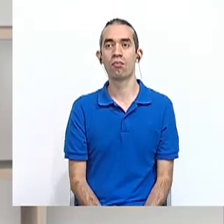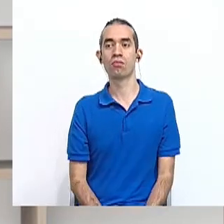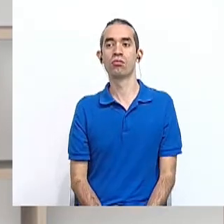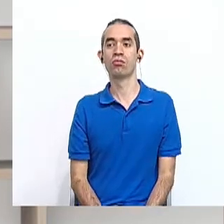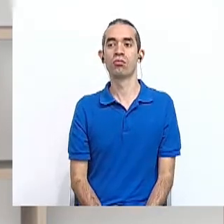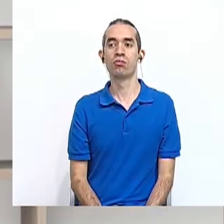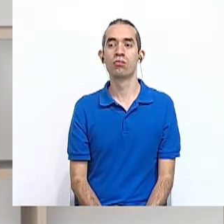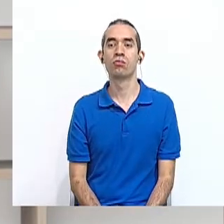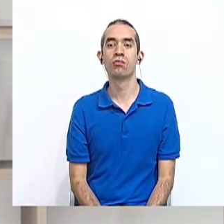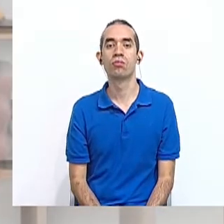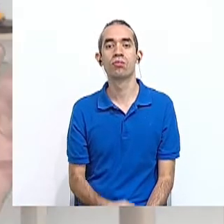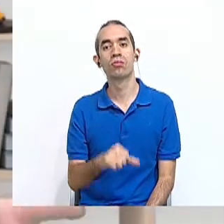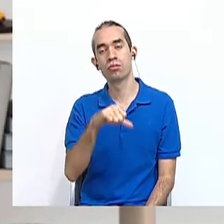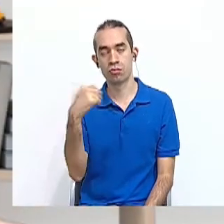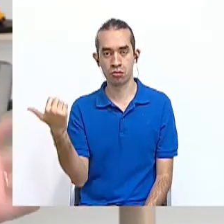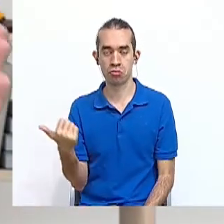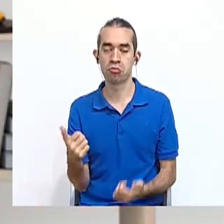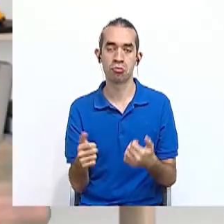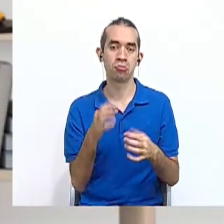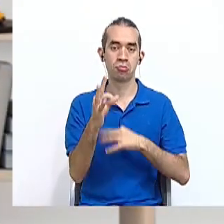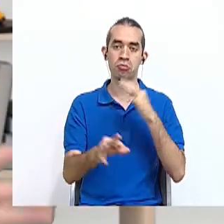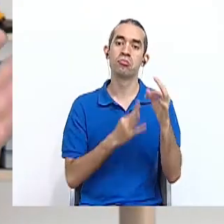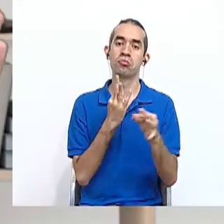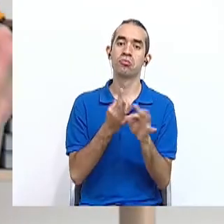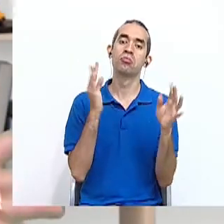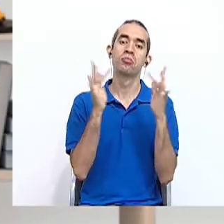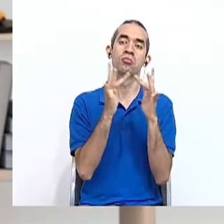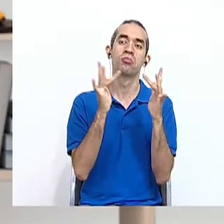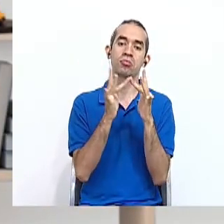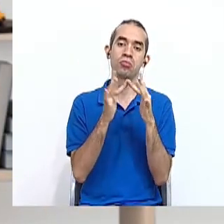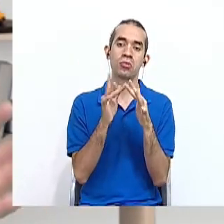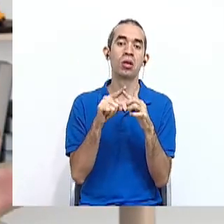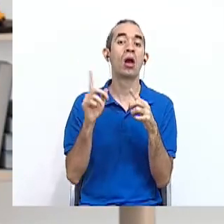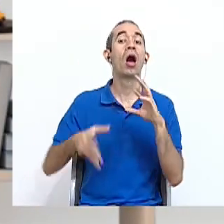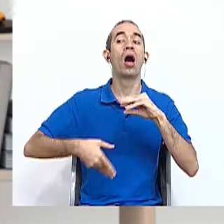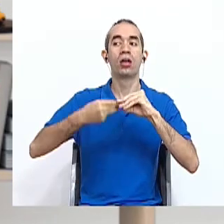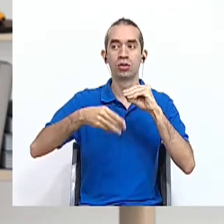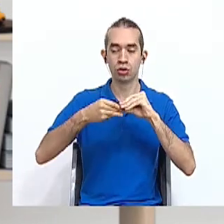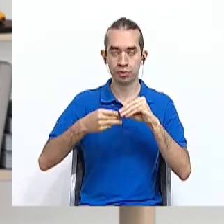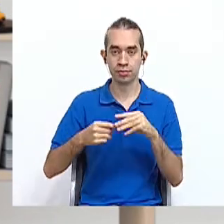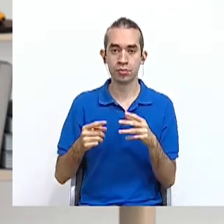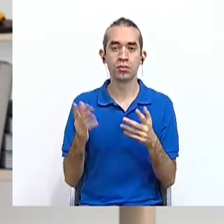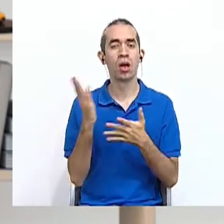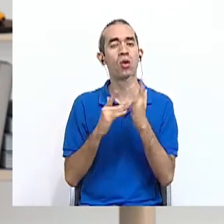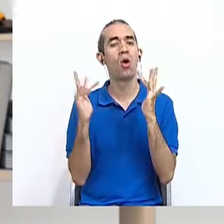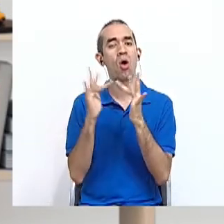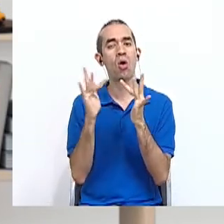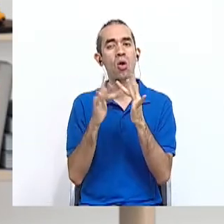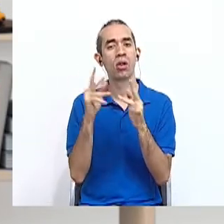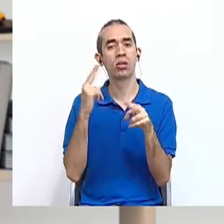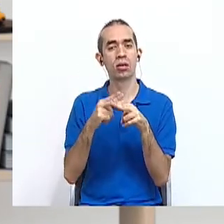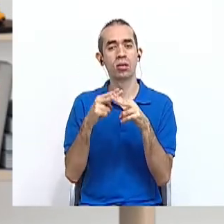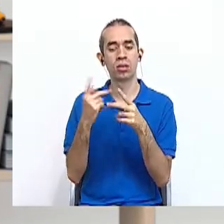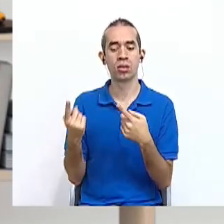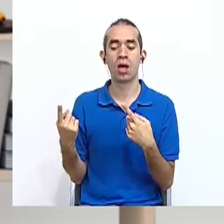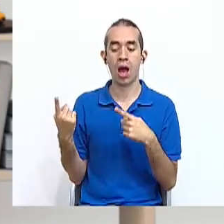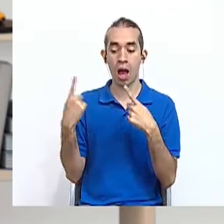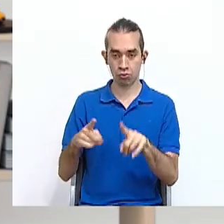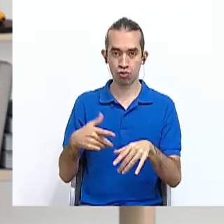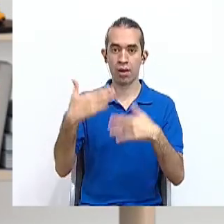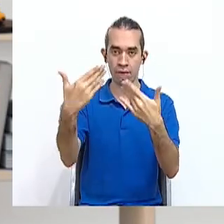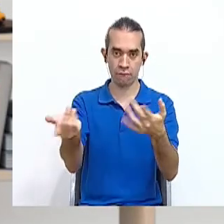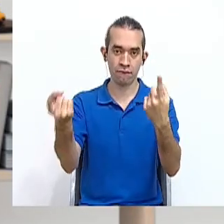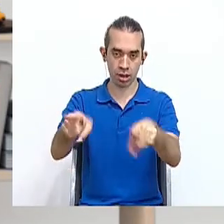Existen los conectores de orden, de adición. Existen unos conectores que se llaman causa y